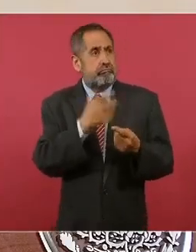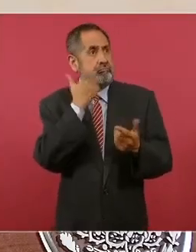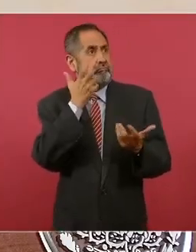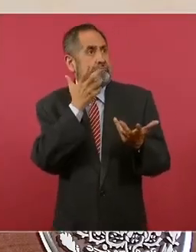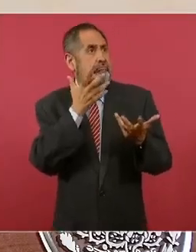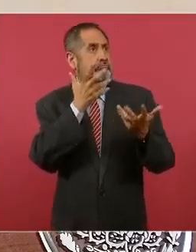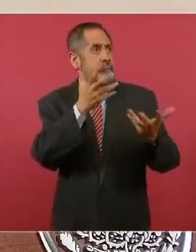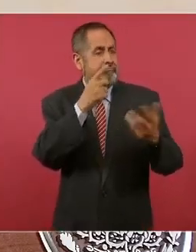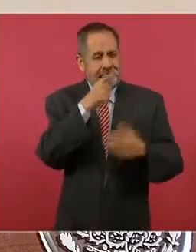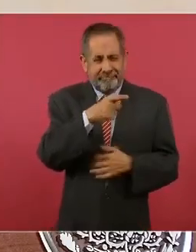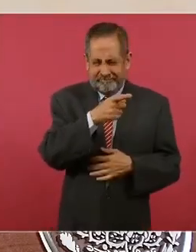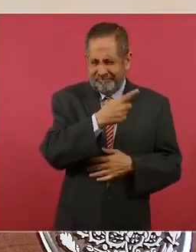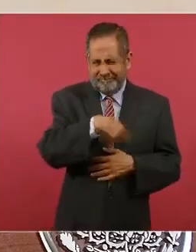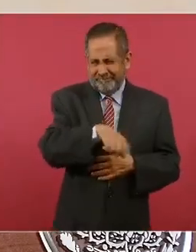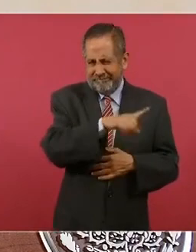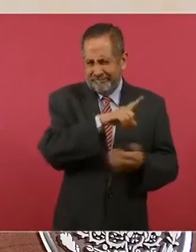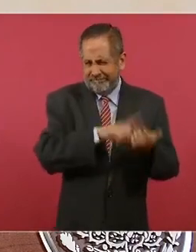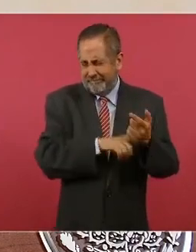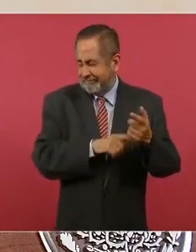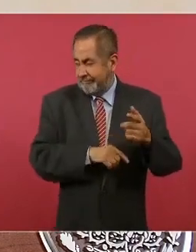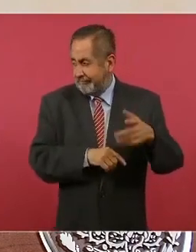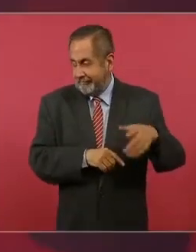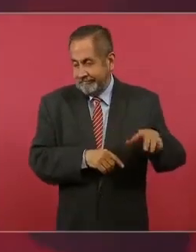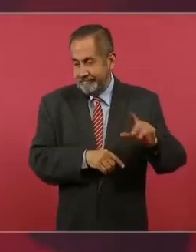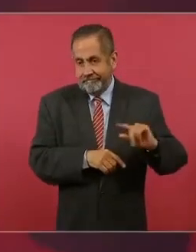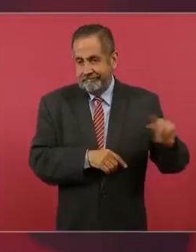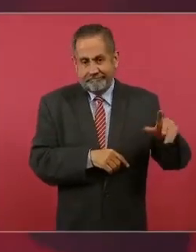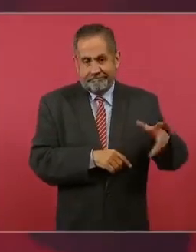aspiracionista, todas estas personalidades